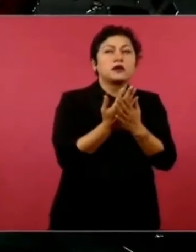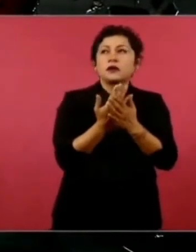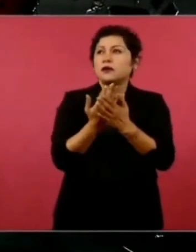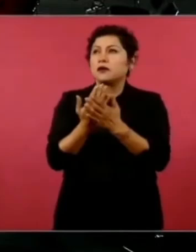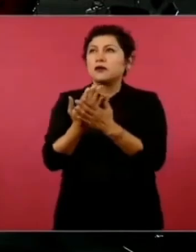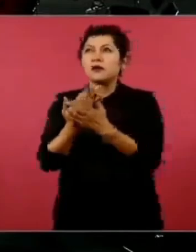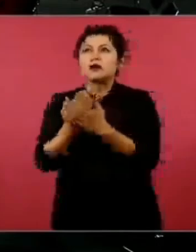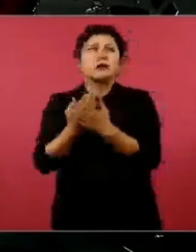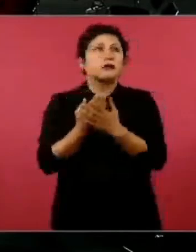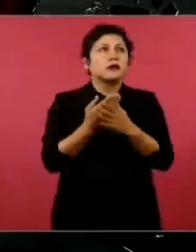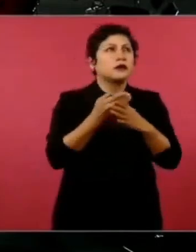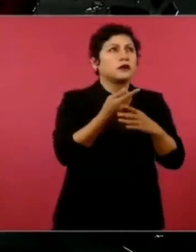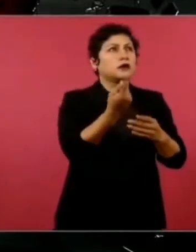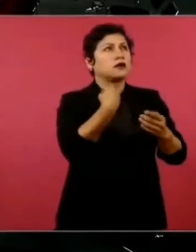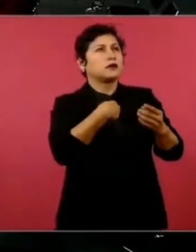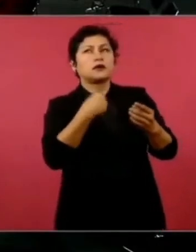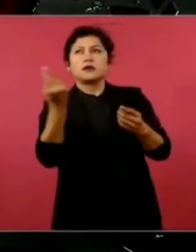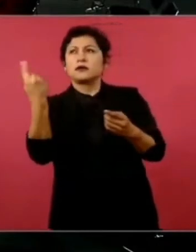Sí,